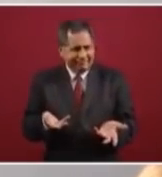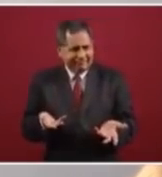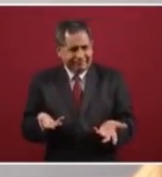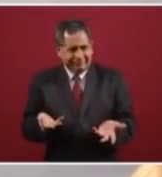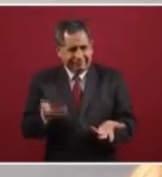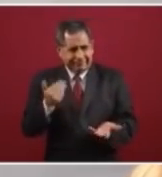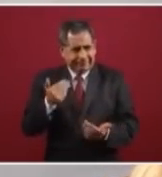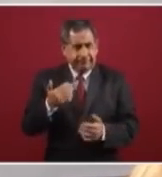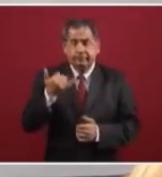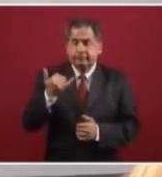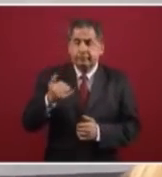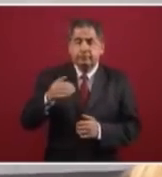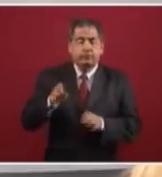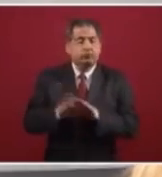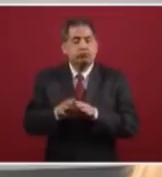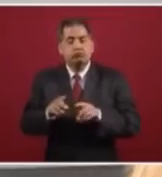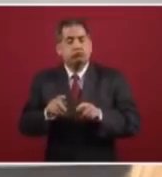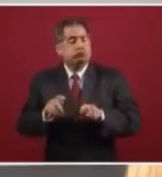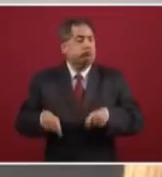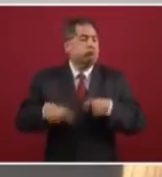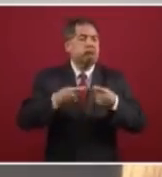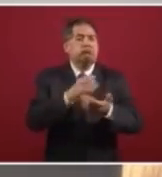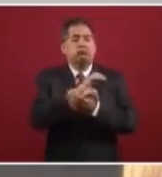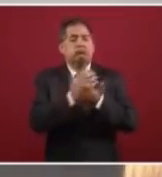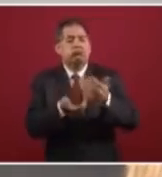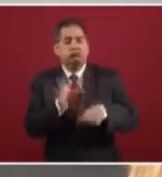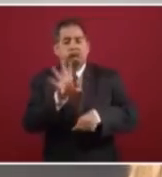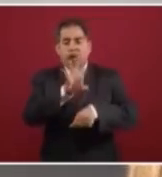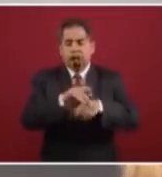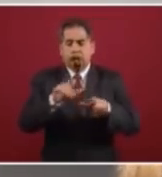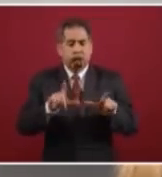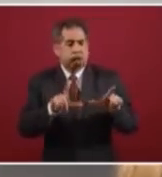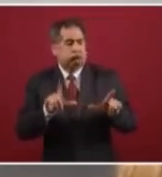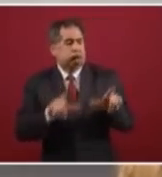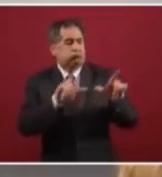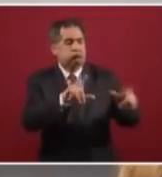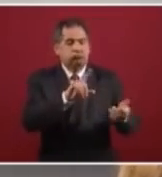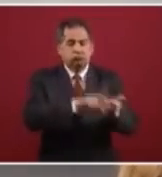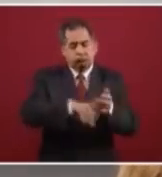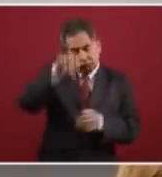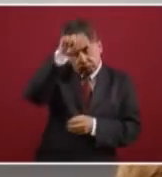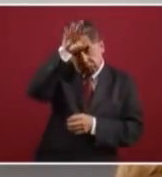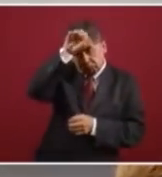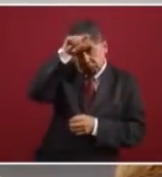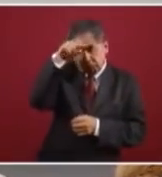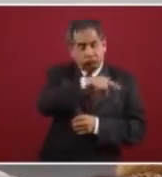Y como se entrega la concesión a una empresa minera